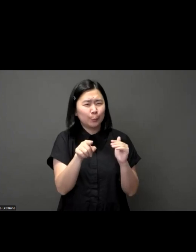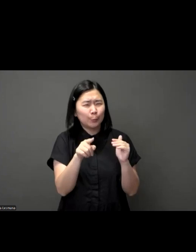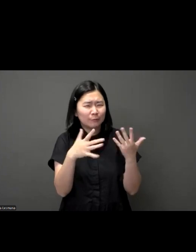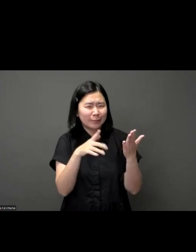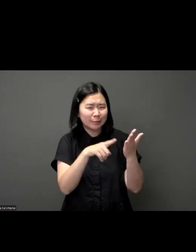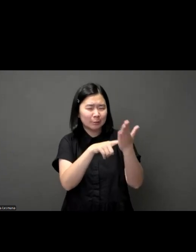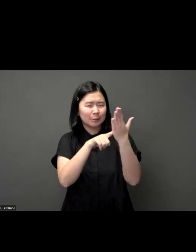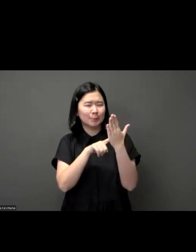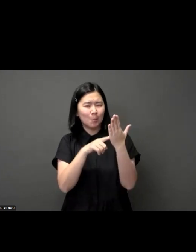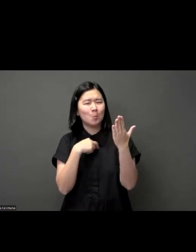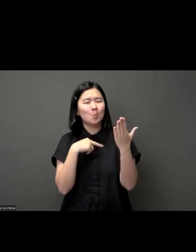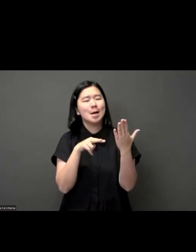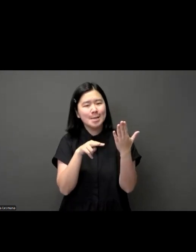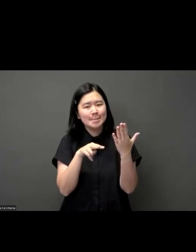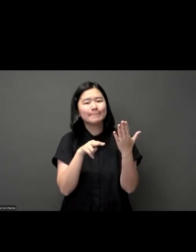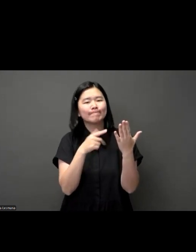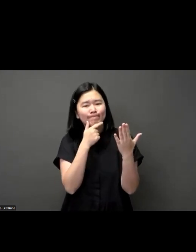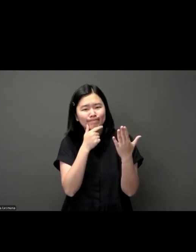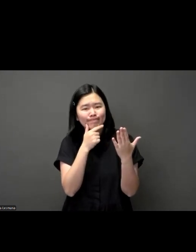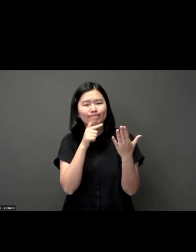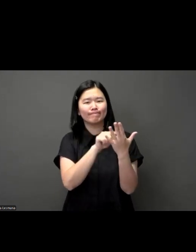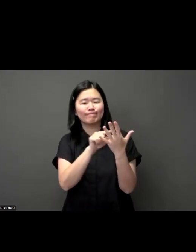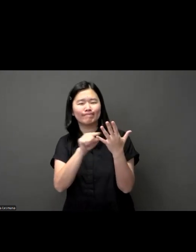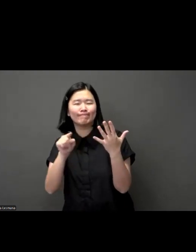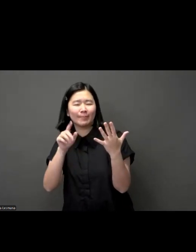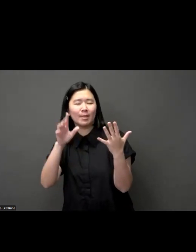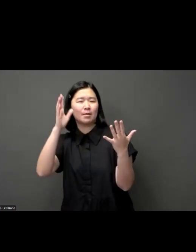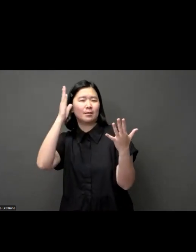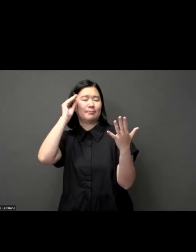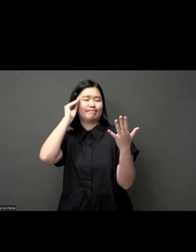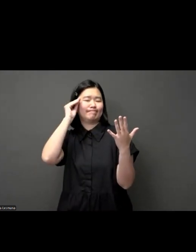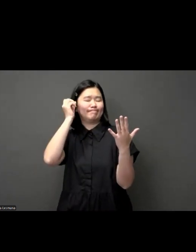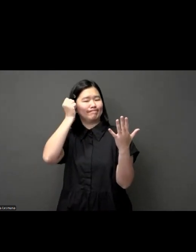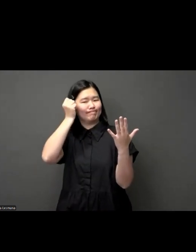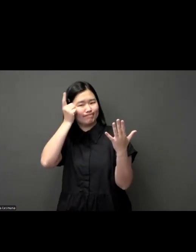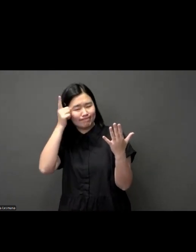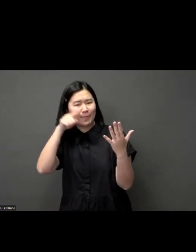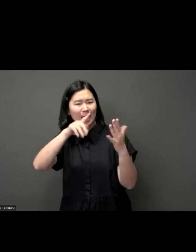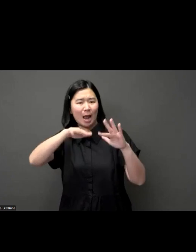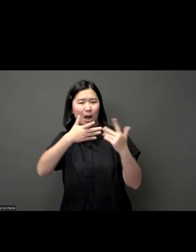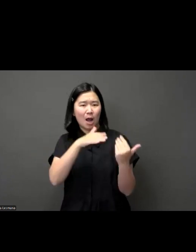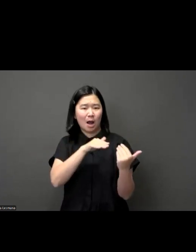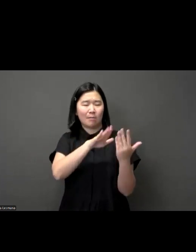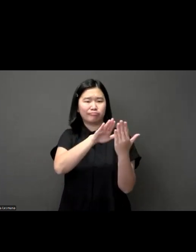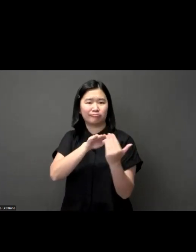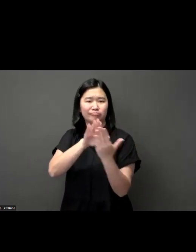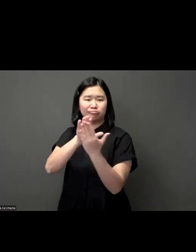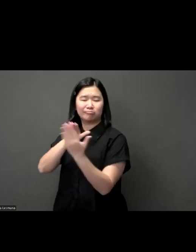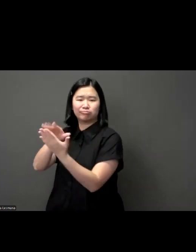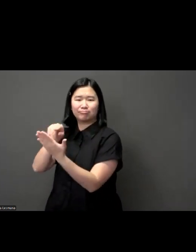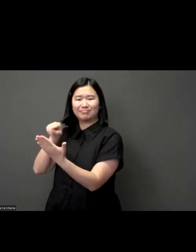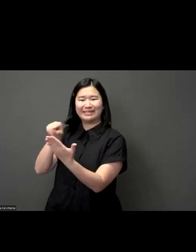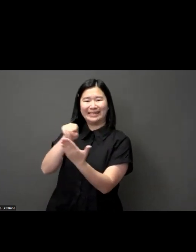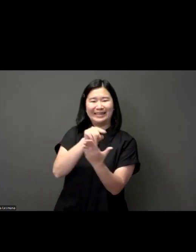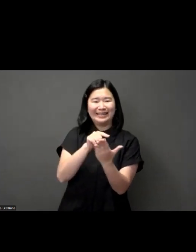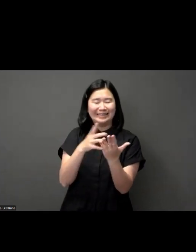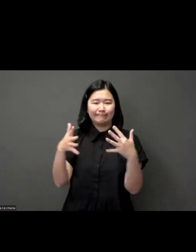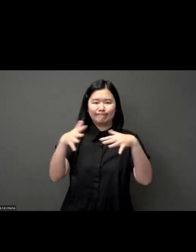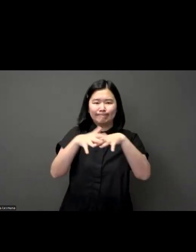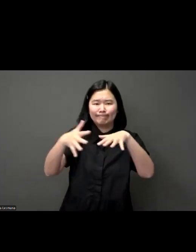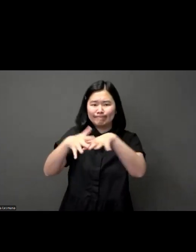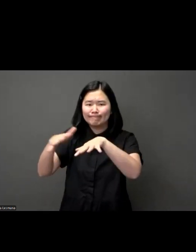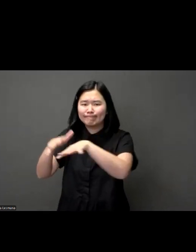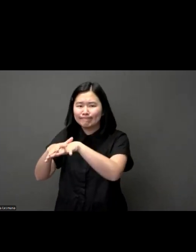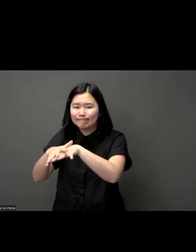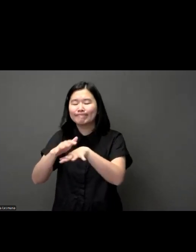la salud a través de todos estos esfuerzos de eliminación. Vamos a darle la bienvenida al doctor Oriel Solar Ormozabal, que es el director de promoción de